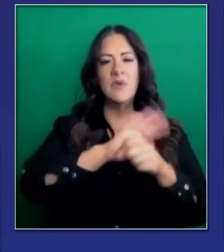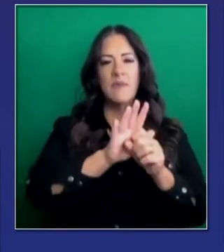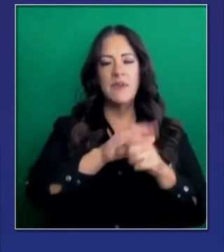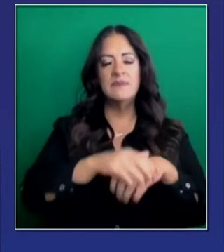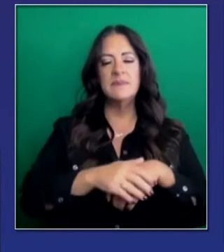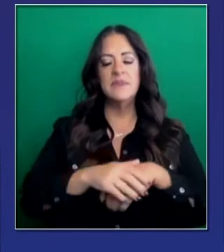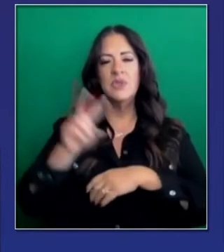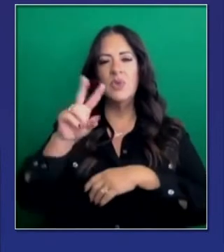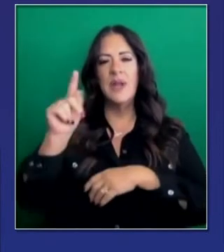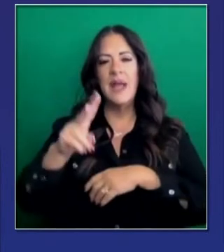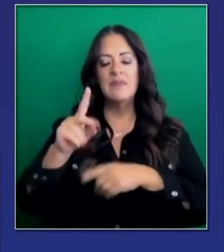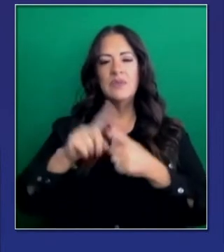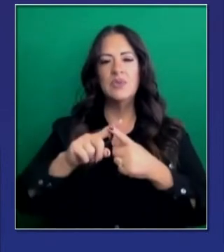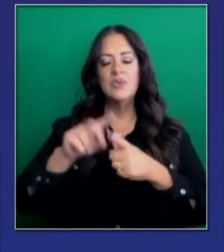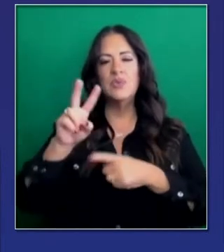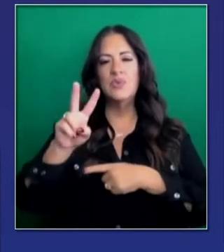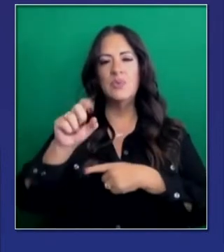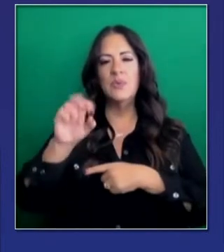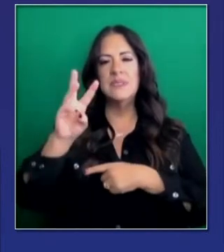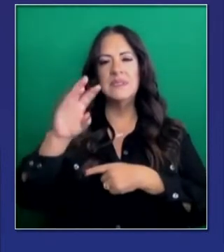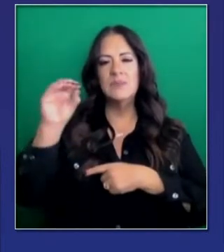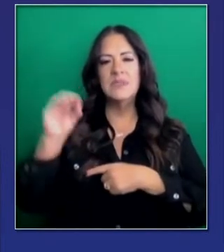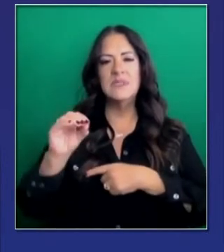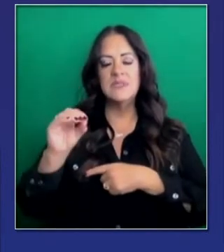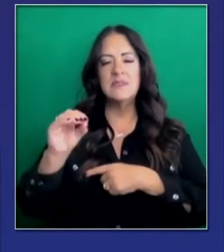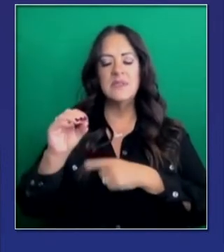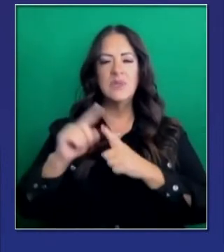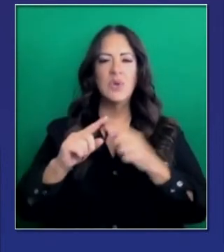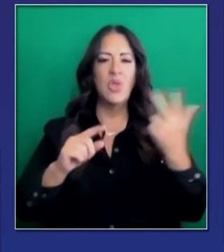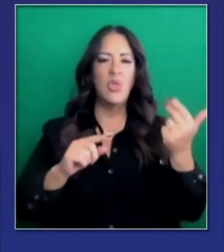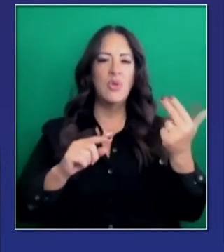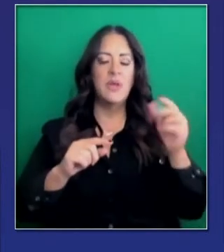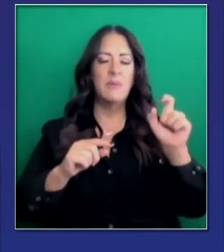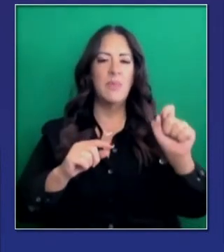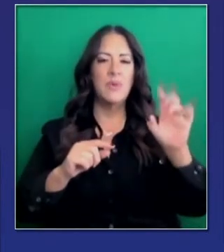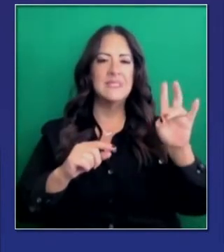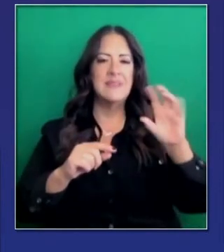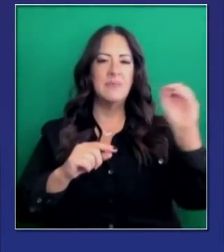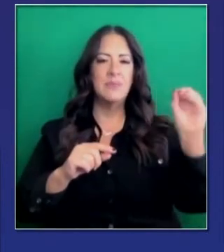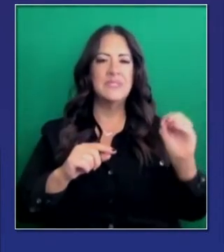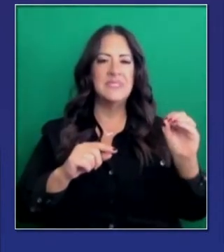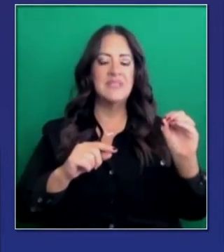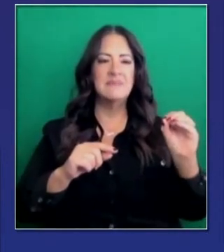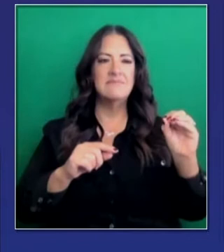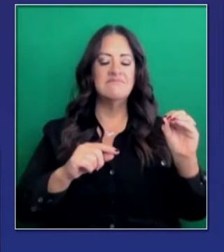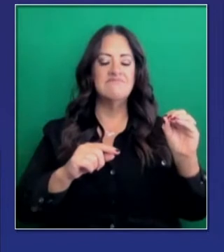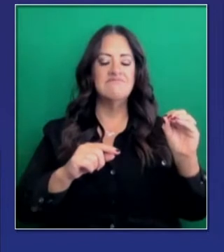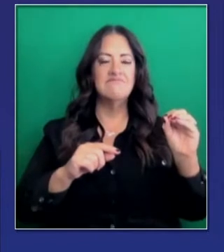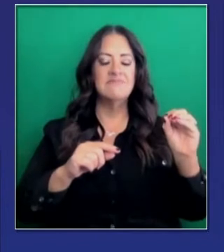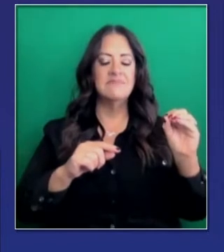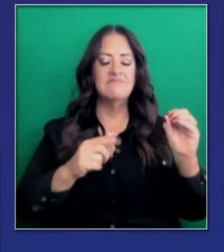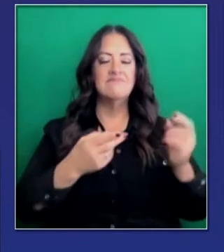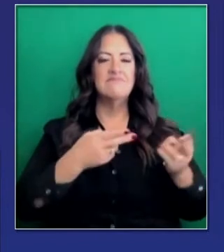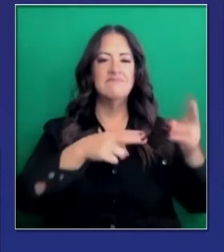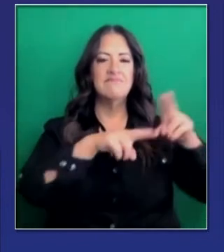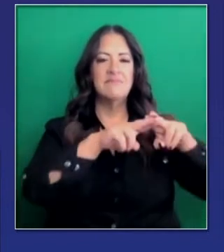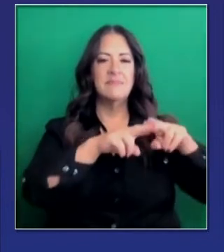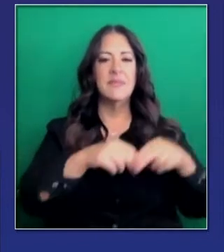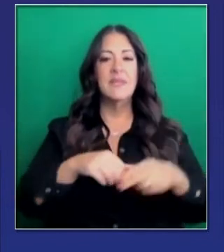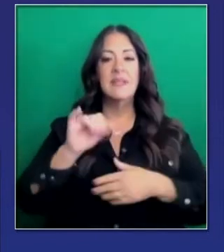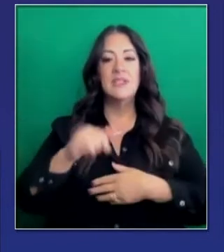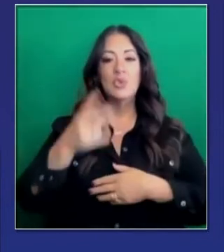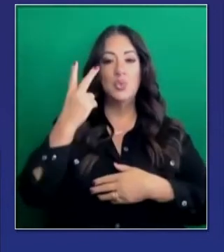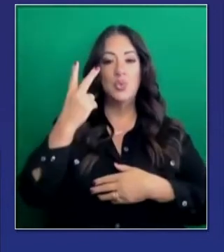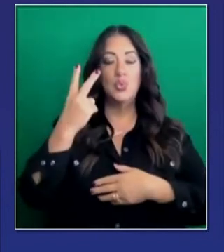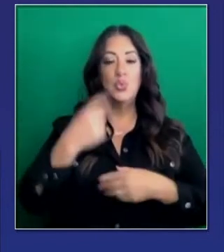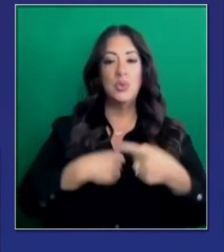medio 2.6 por ciento de tasa positiva a ese 3.7 por ciento que vengo hoy y aquí están las dos transparencias que quiero mostrarles